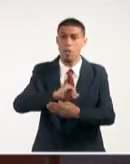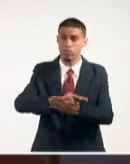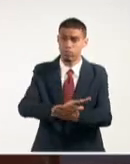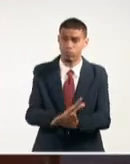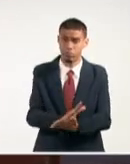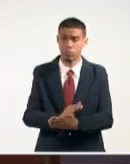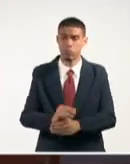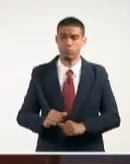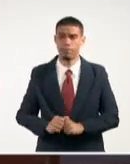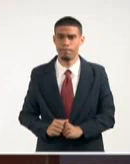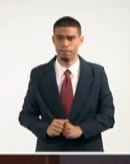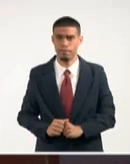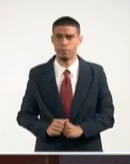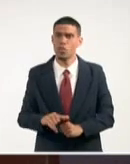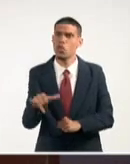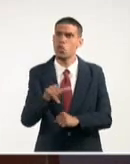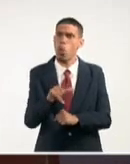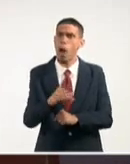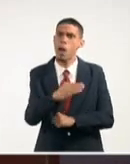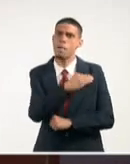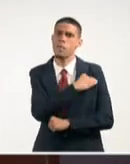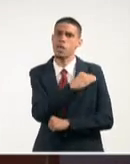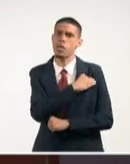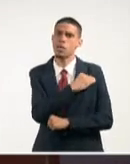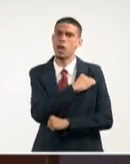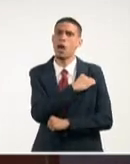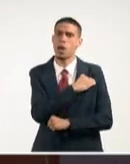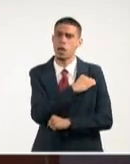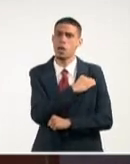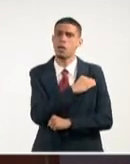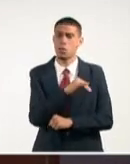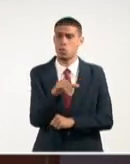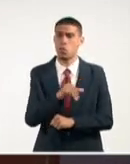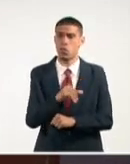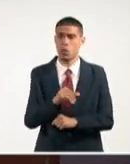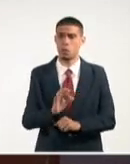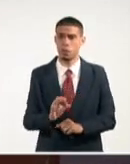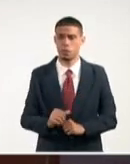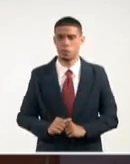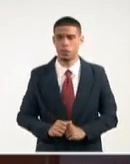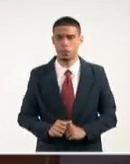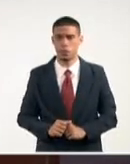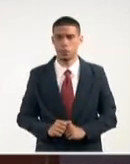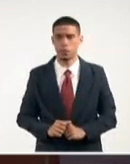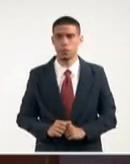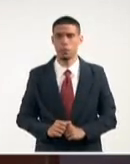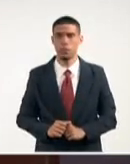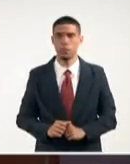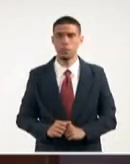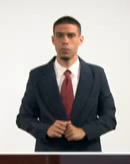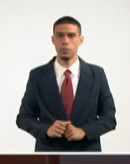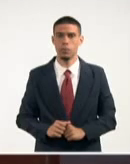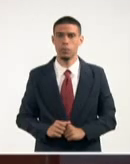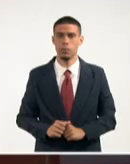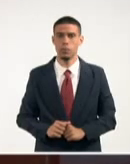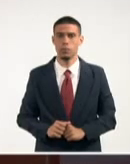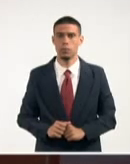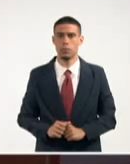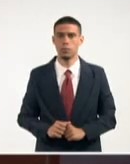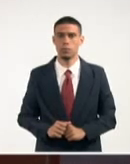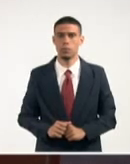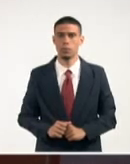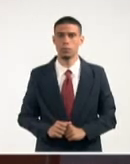a la invasión militar, al terrorismo y a un despiadado y